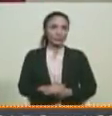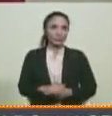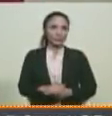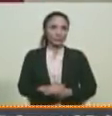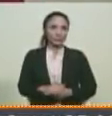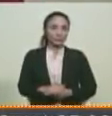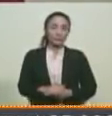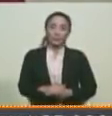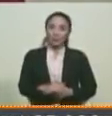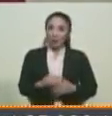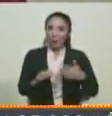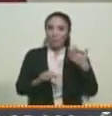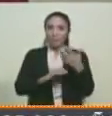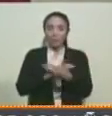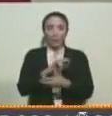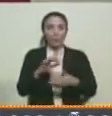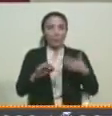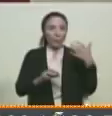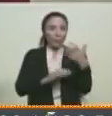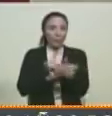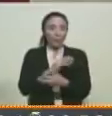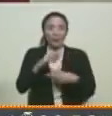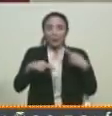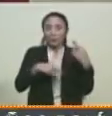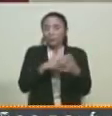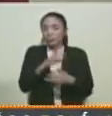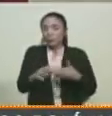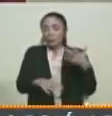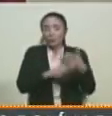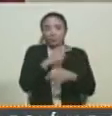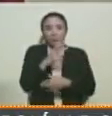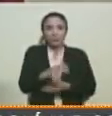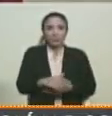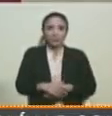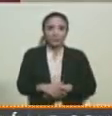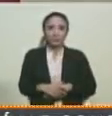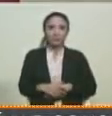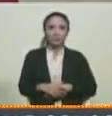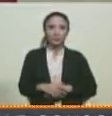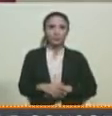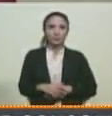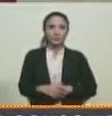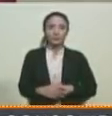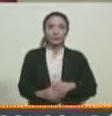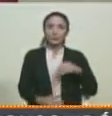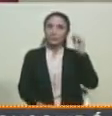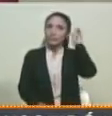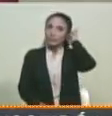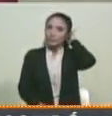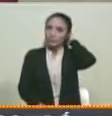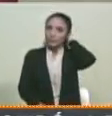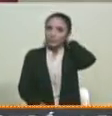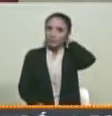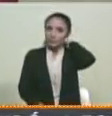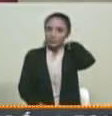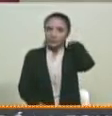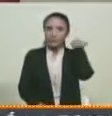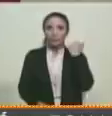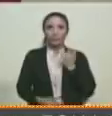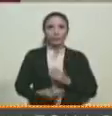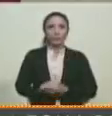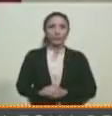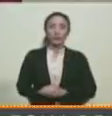Así que el conflicto histórico revolucionario que el comandante Chávez siempre caracterizaba con el